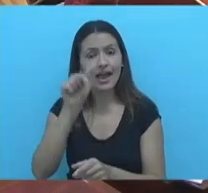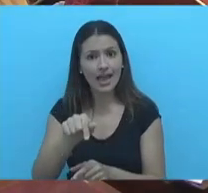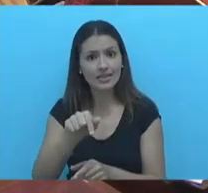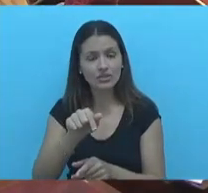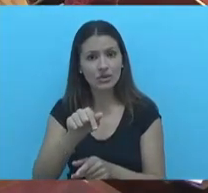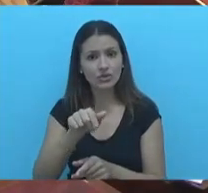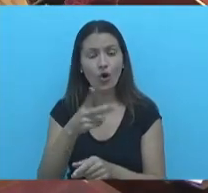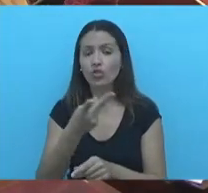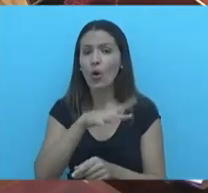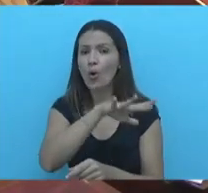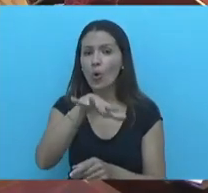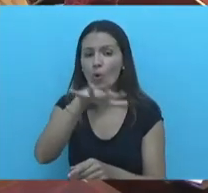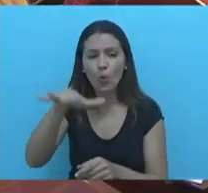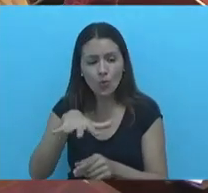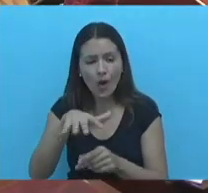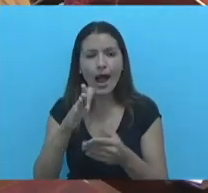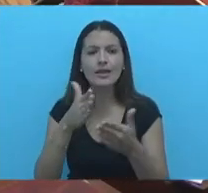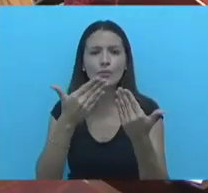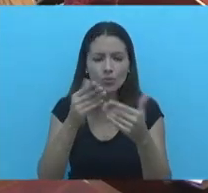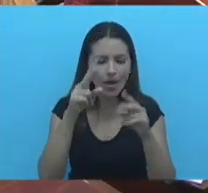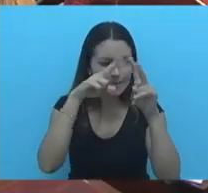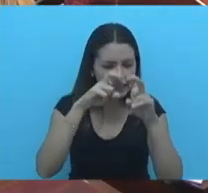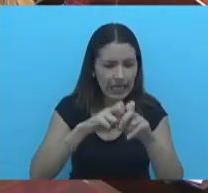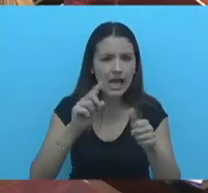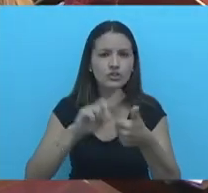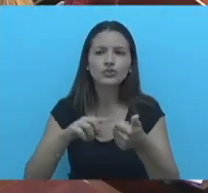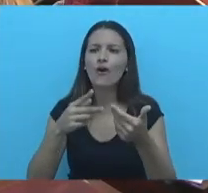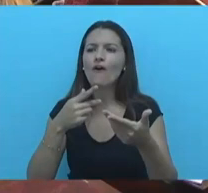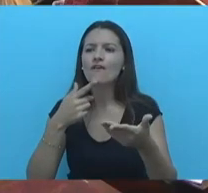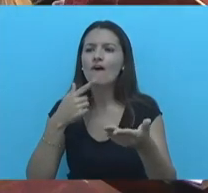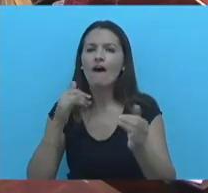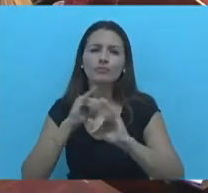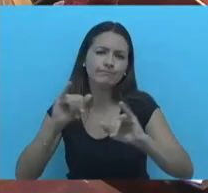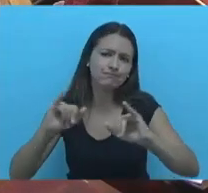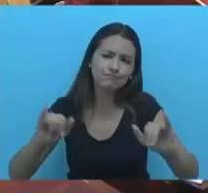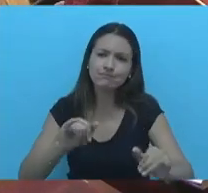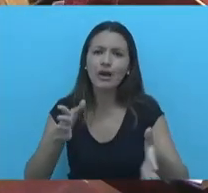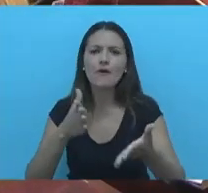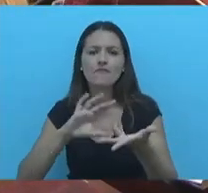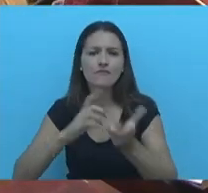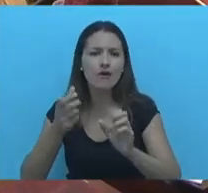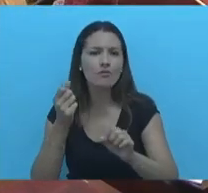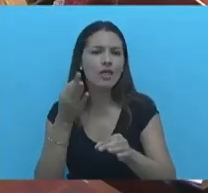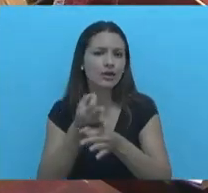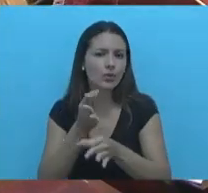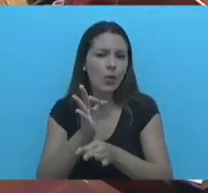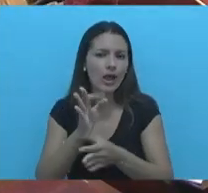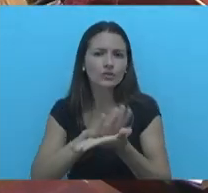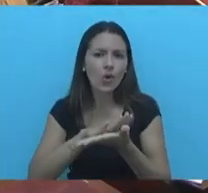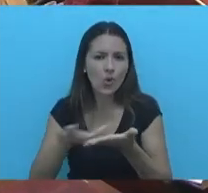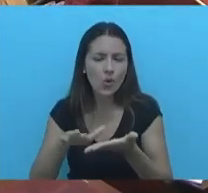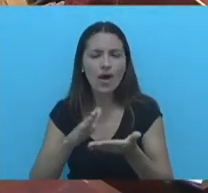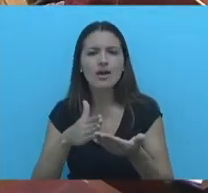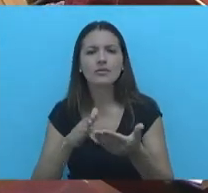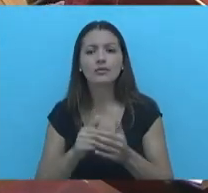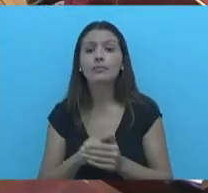como espacios de conservación, investigación, producción, socialización y difusión de experiencias educativas innovadoras, dejándose asimismo